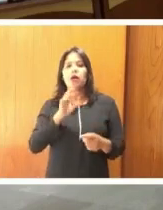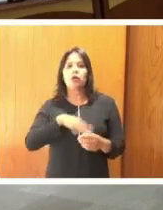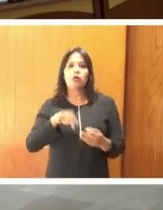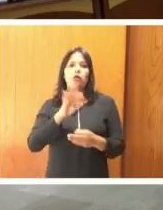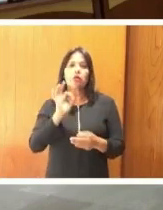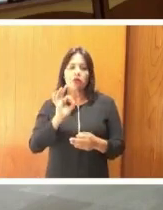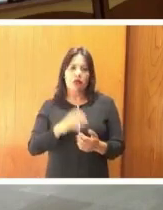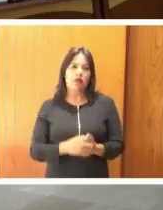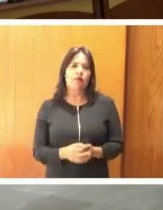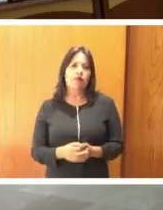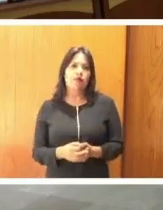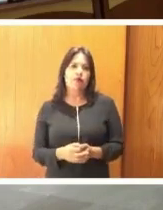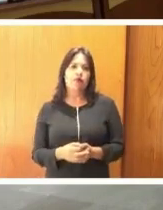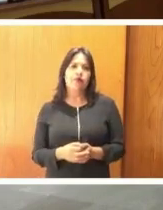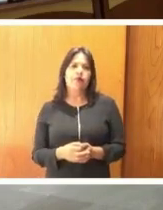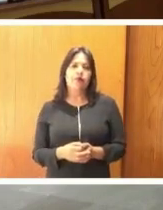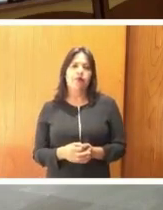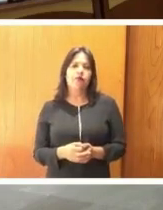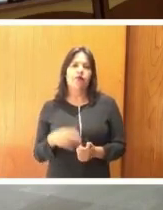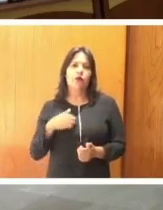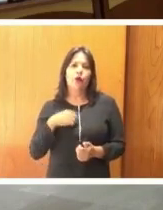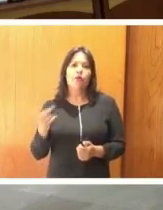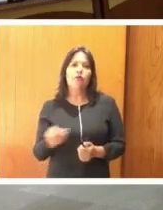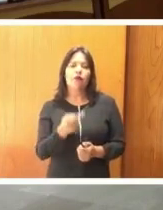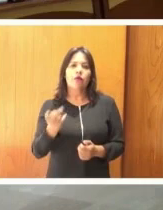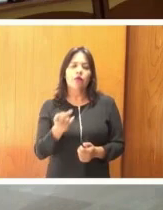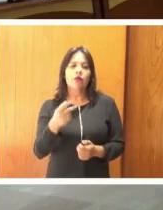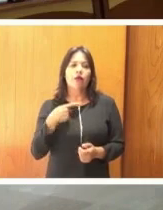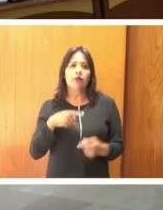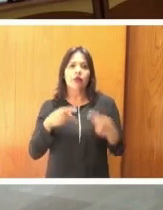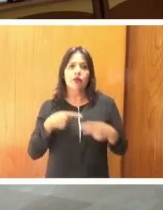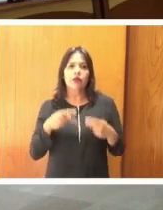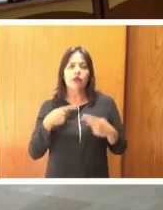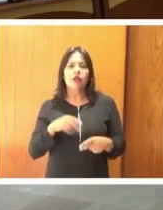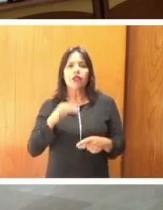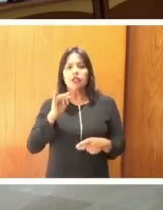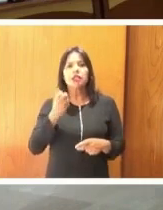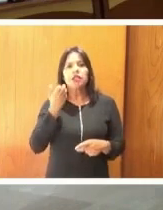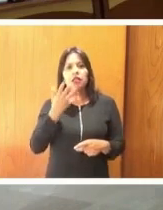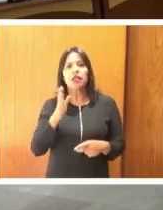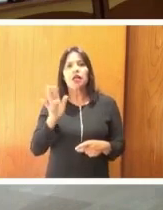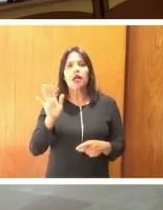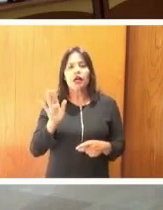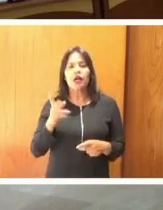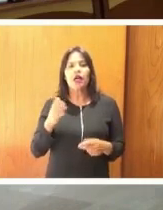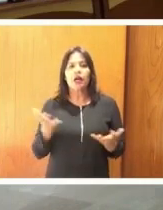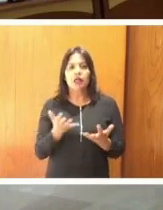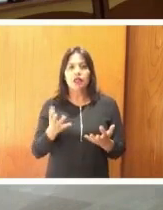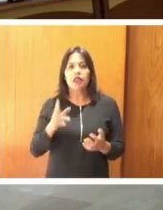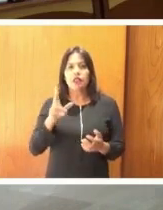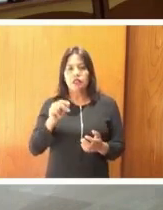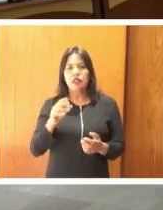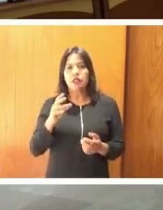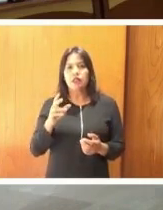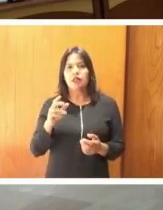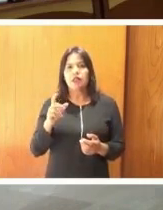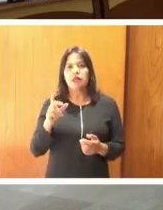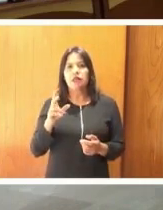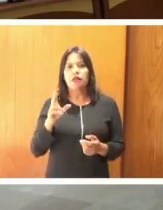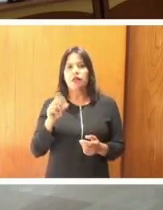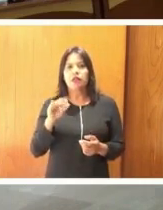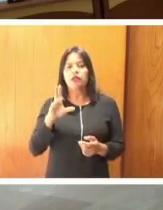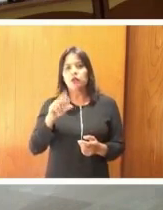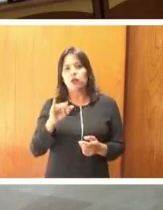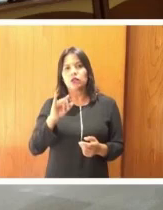particular. En virtud de lo anterior, les pregunto el sentido de su voto de manera nominal para la aprobación de los proyectos de resolución listados en este primer